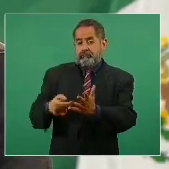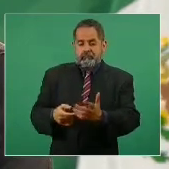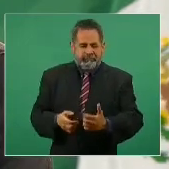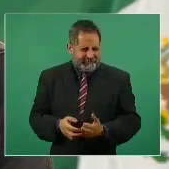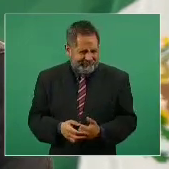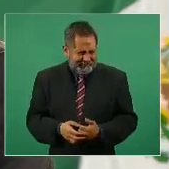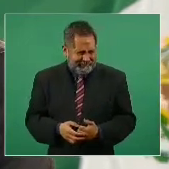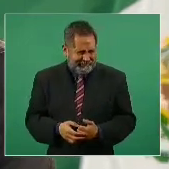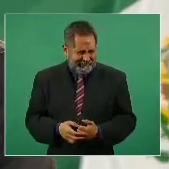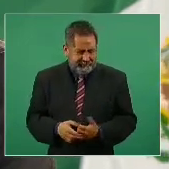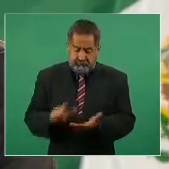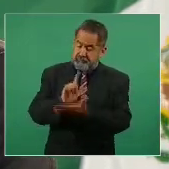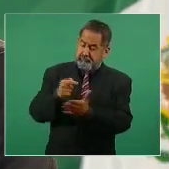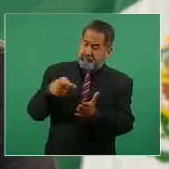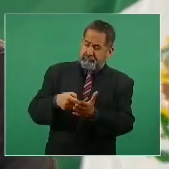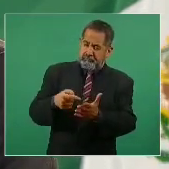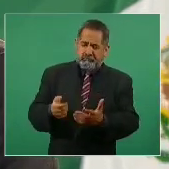ley.